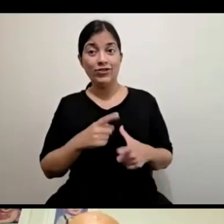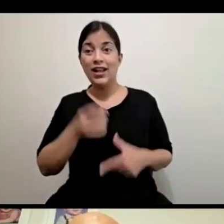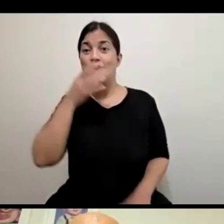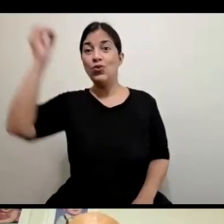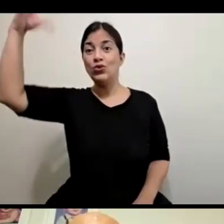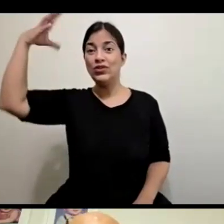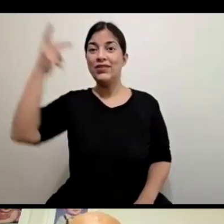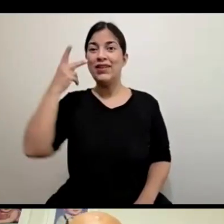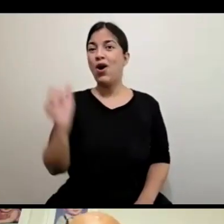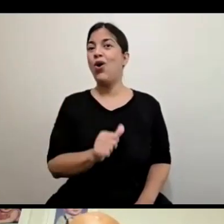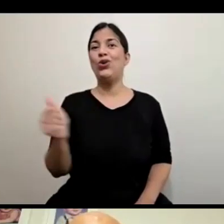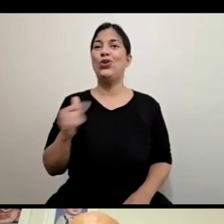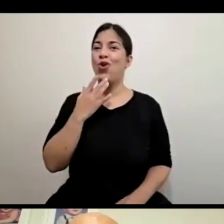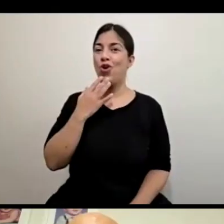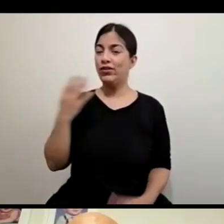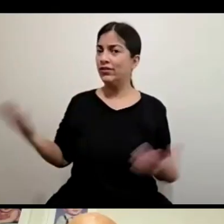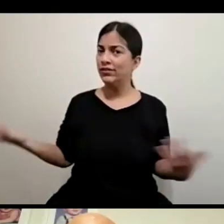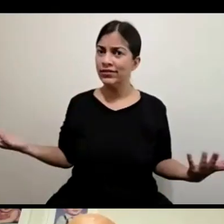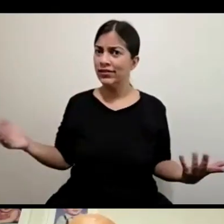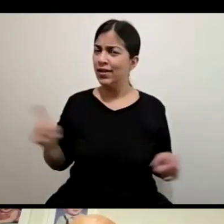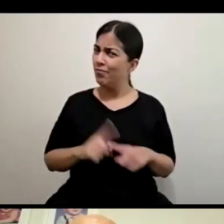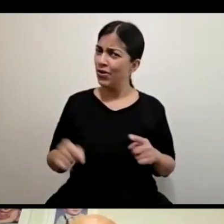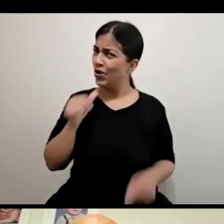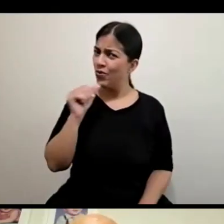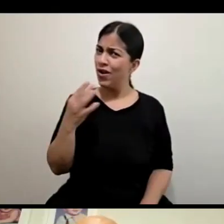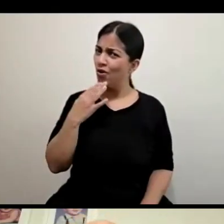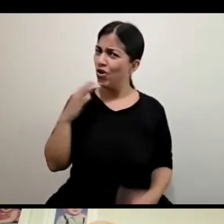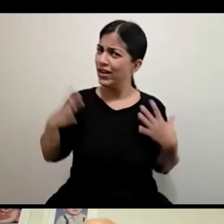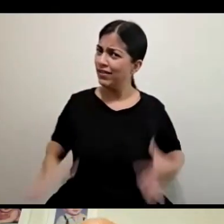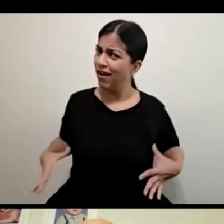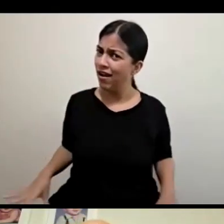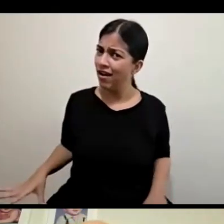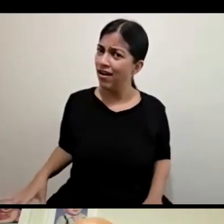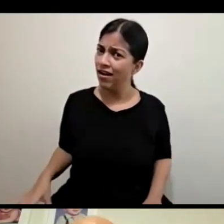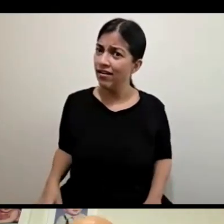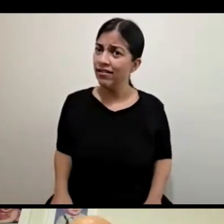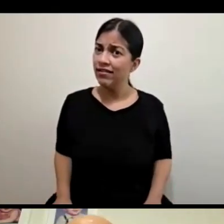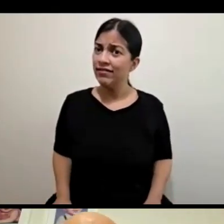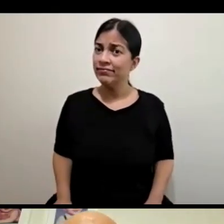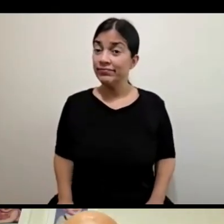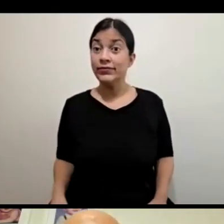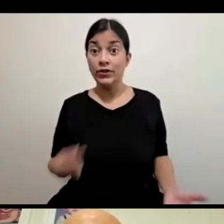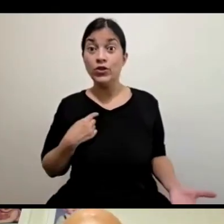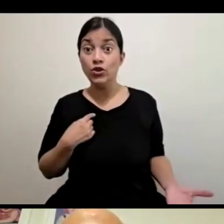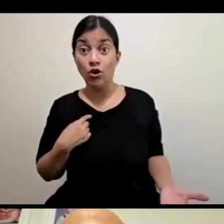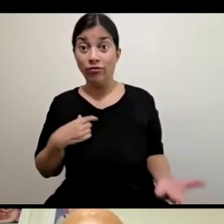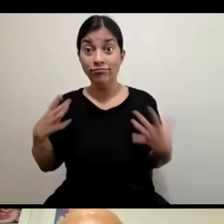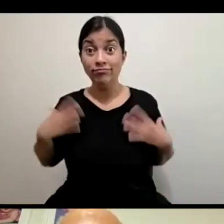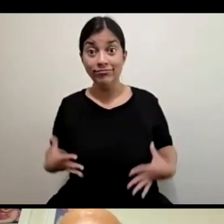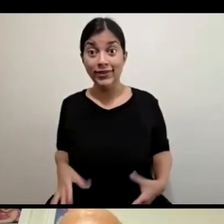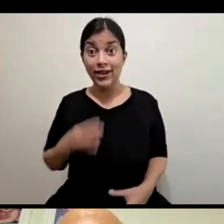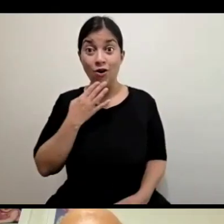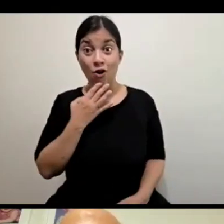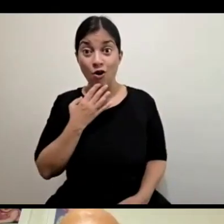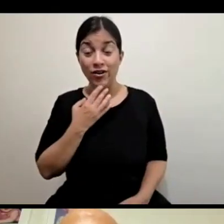se veía de otro color. Entonces la gente decía, pero es que ese no es el color del traje. Y ella, pero es que yo lo hice de ese color, pero si le metes un